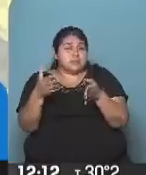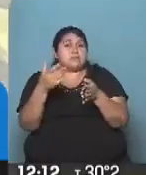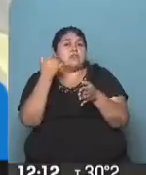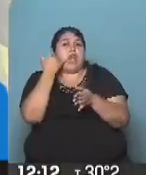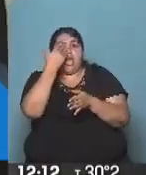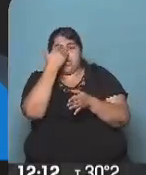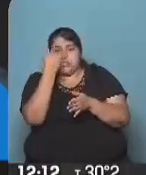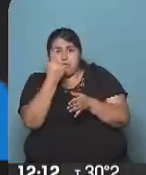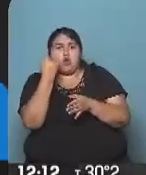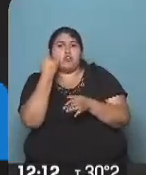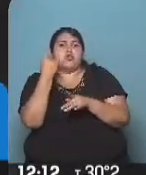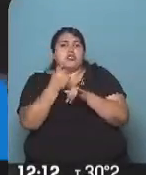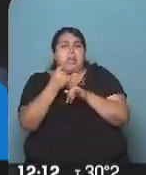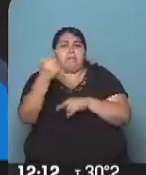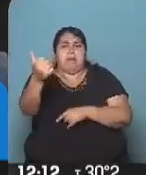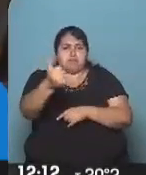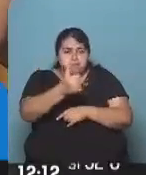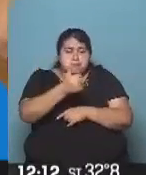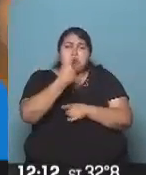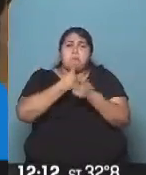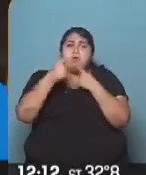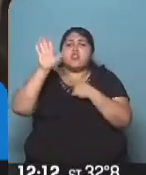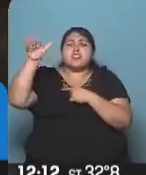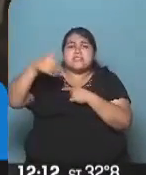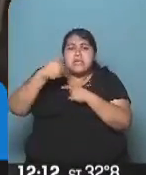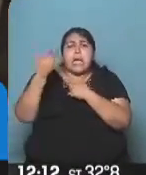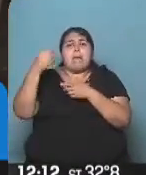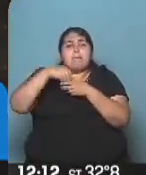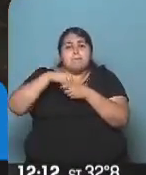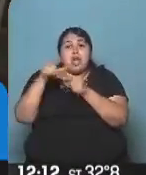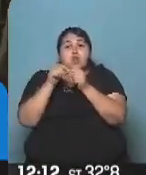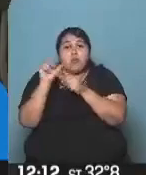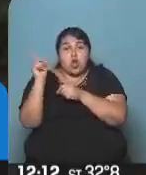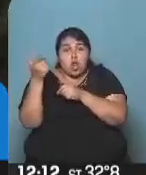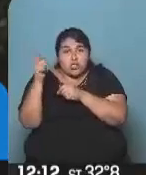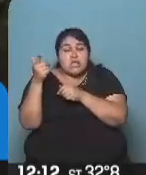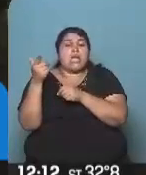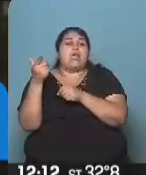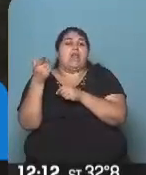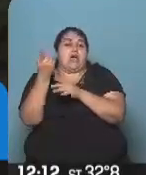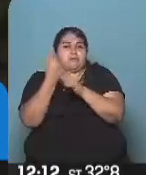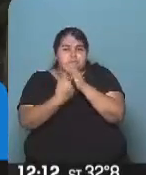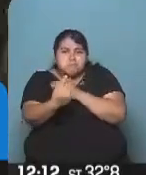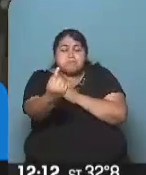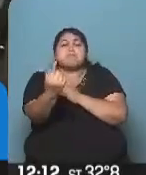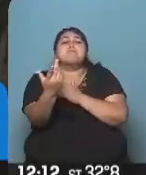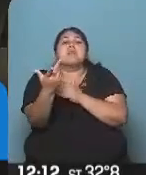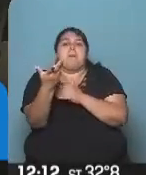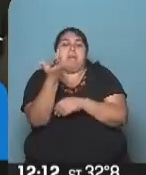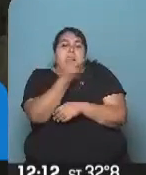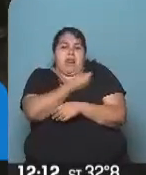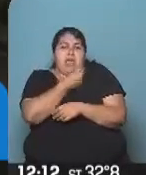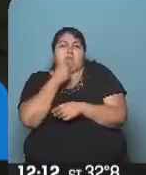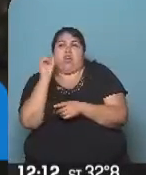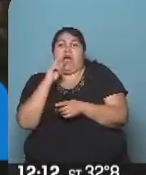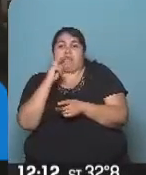un muchacho, llama a aquellas personas que no forman parte de los 50 que tienen el número, sino de los que se anotaron luego a través de su